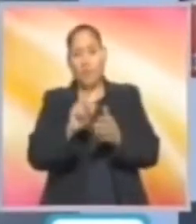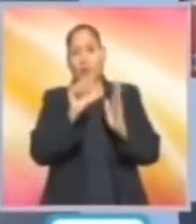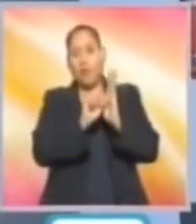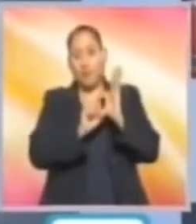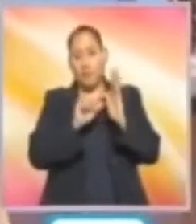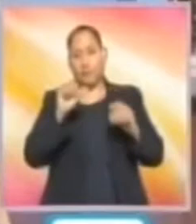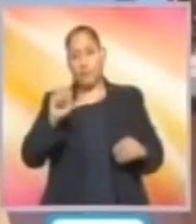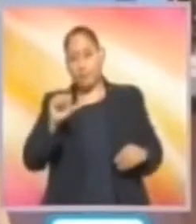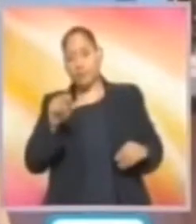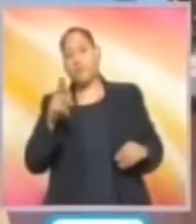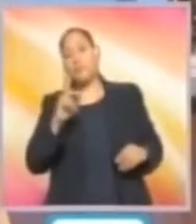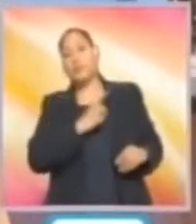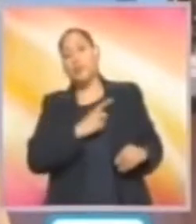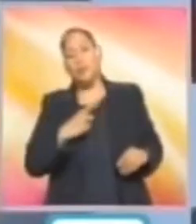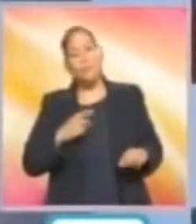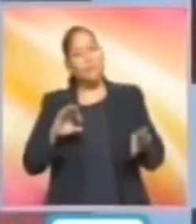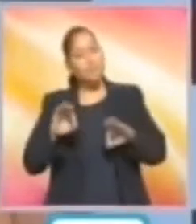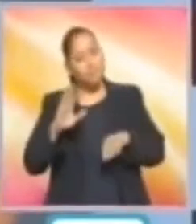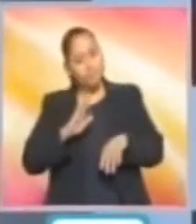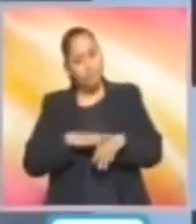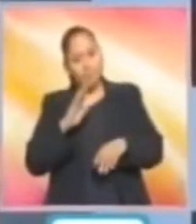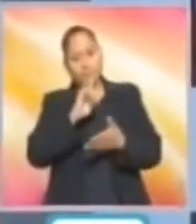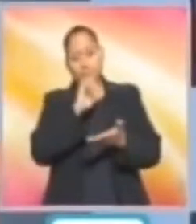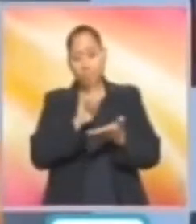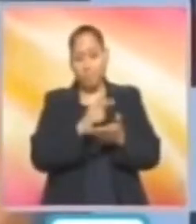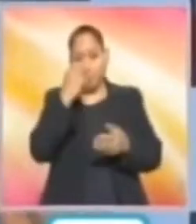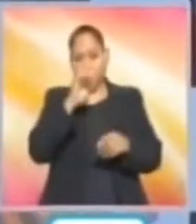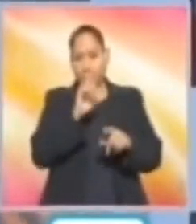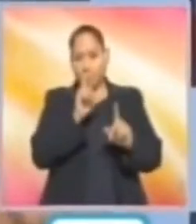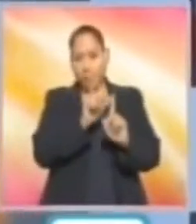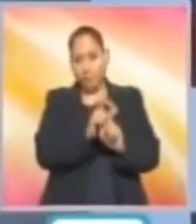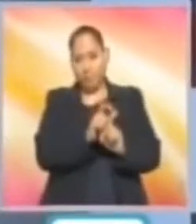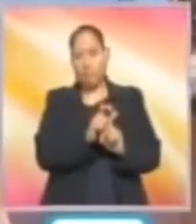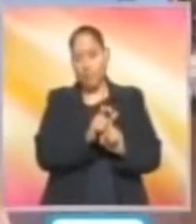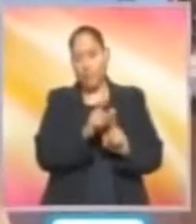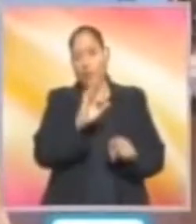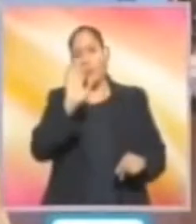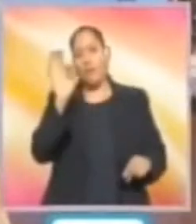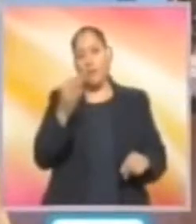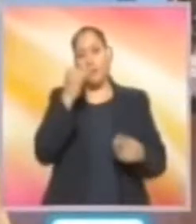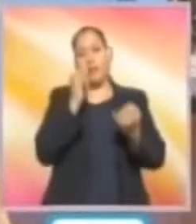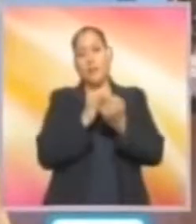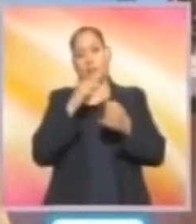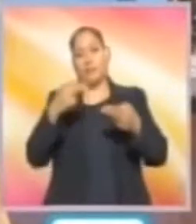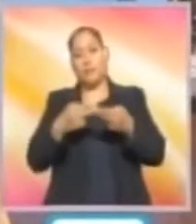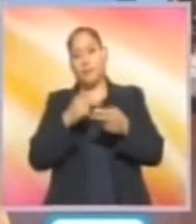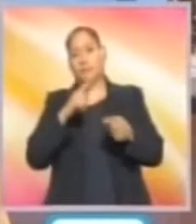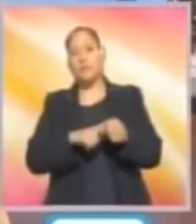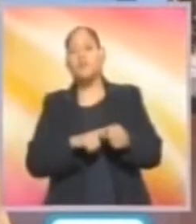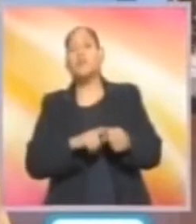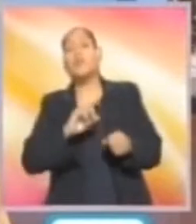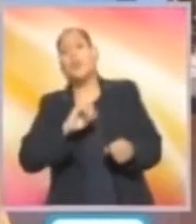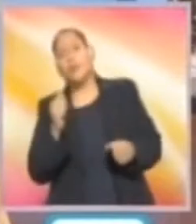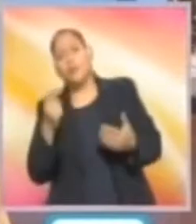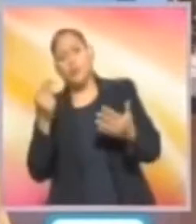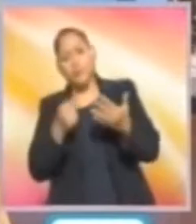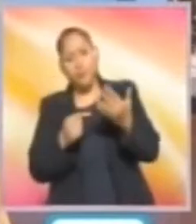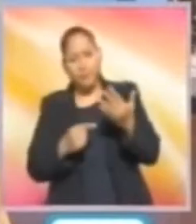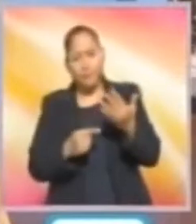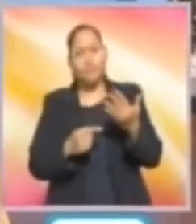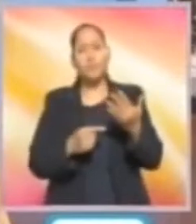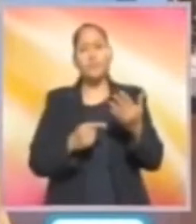16, pero debemos trabajar no solo en las leyes de protección que tenemos a nivel federal y a nivel nacional, sino en una gran cantidad de